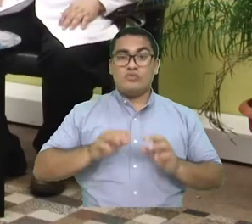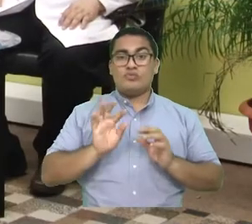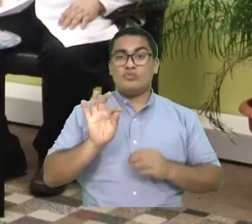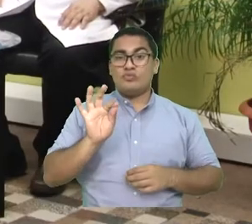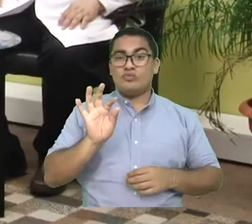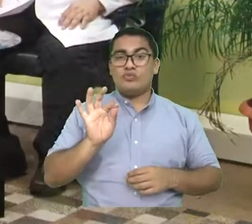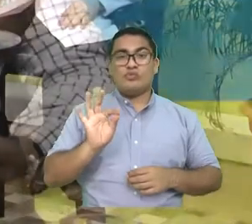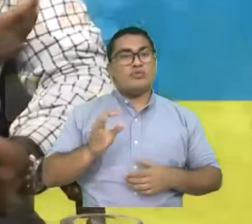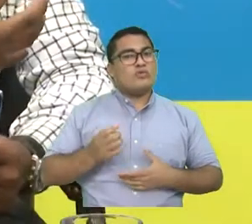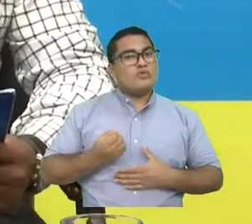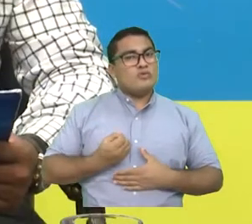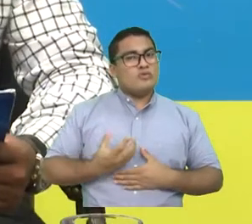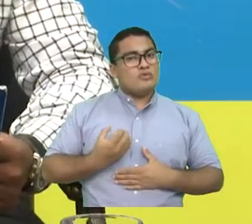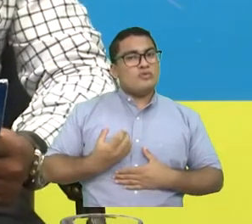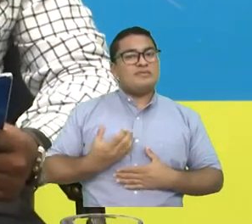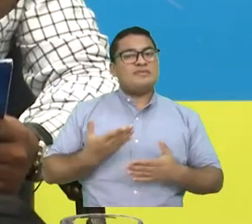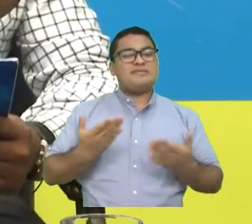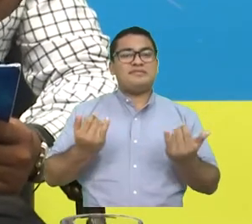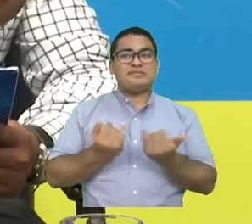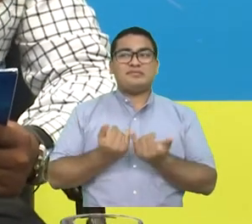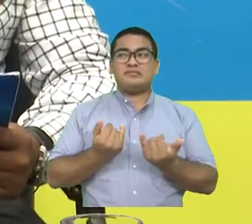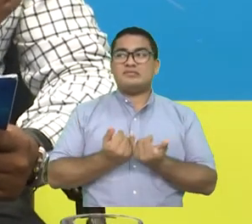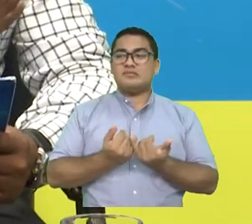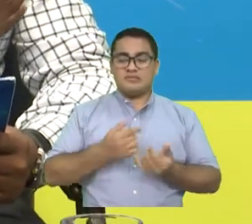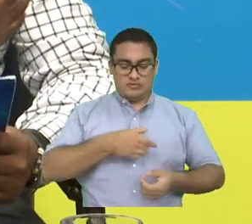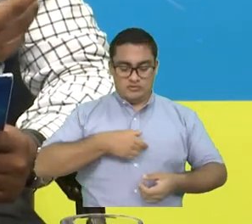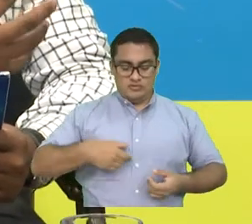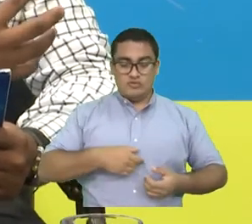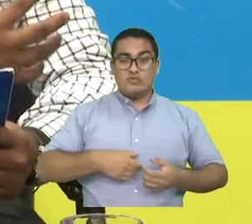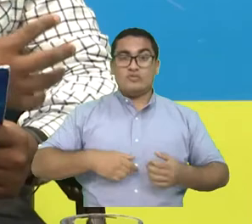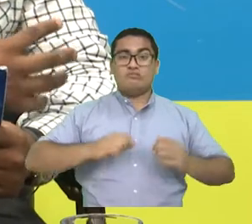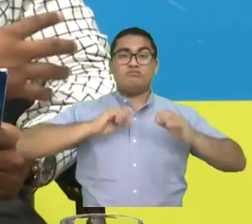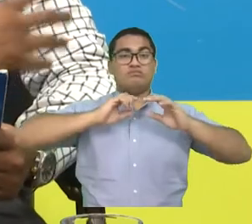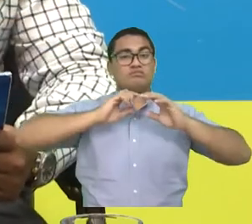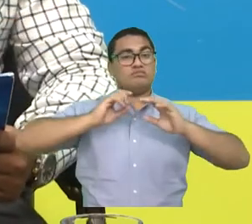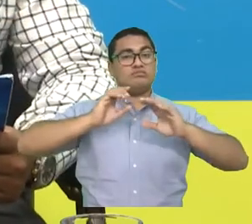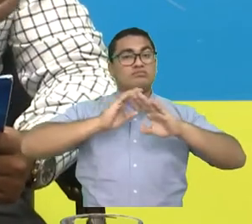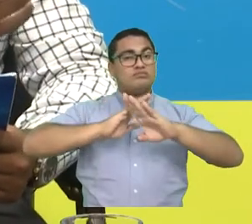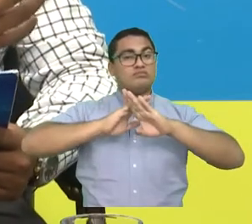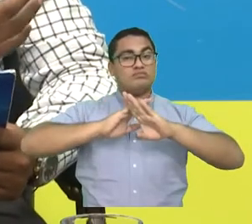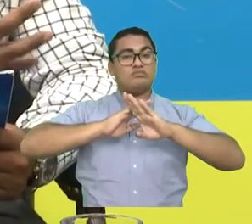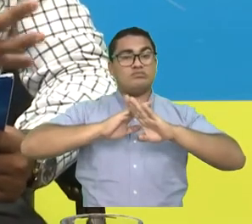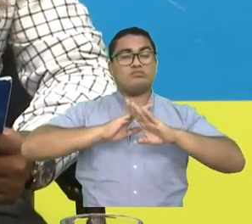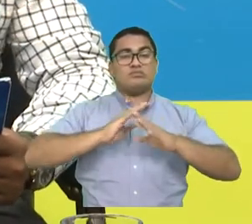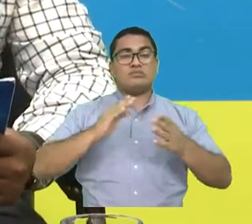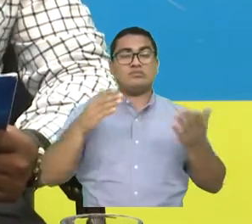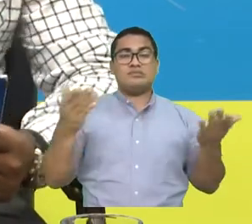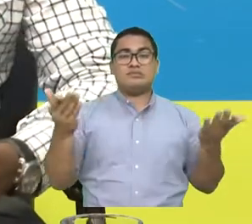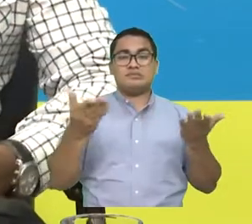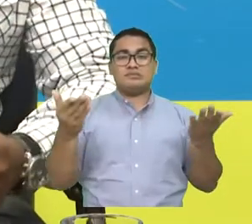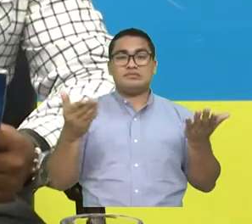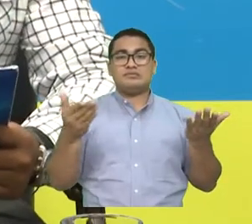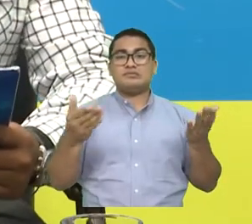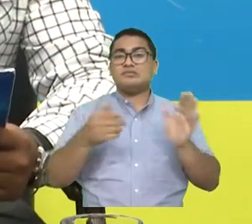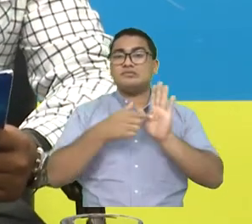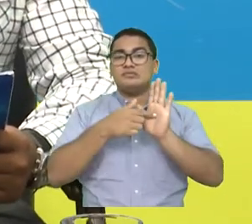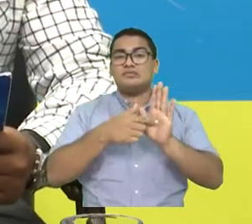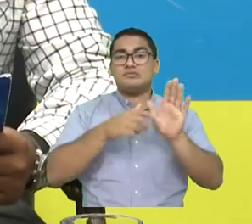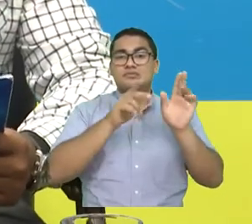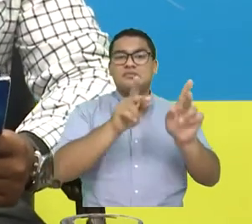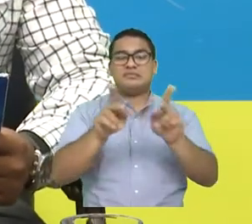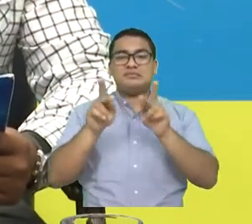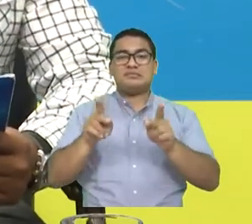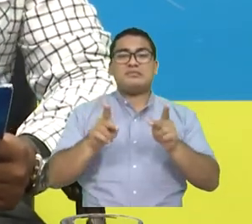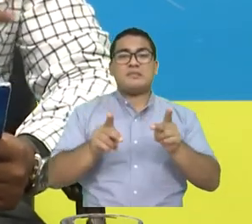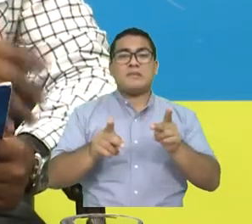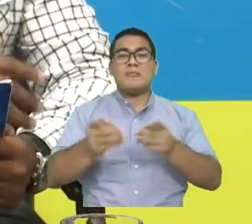me imagino yo que es aquella como una barrera que nos protege a nosotros de los jugos gástricos. Cuando nosotros, obviamente, para hacer el proceso